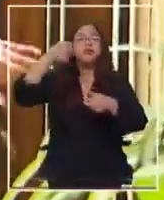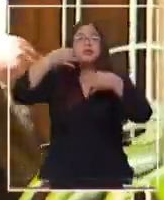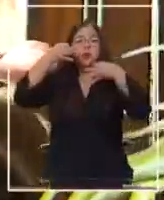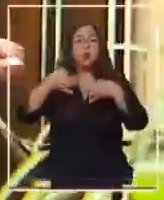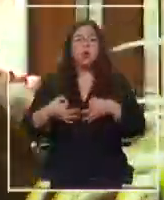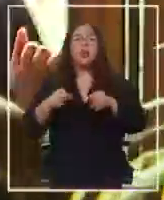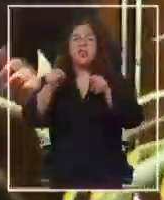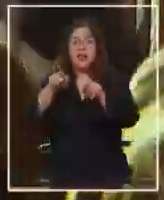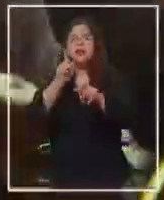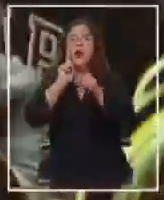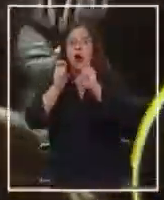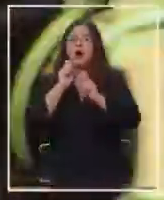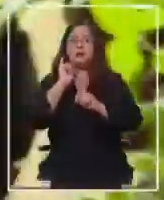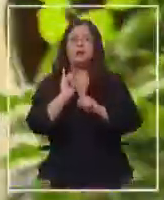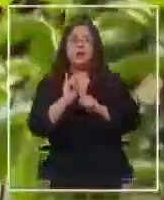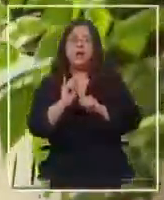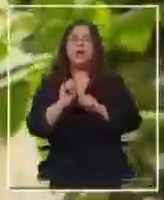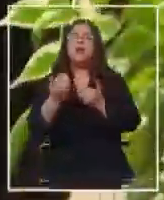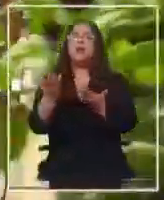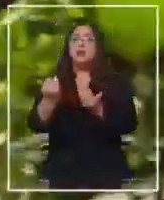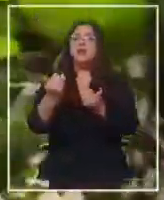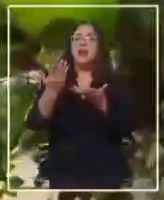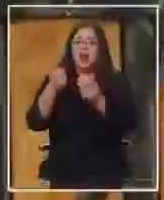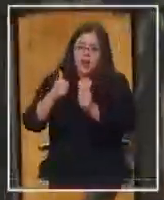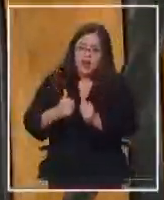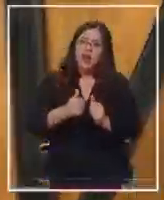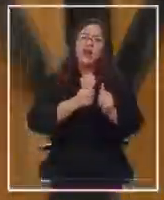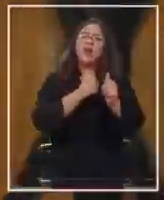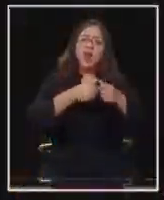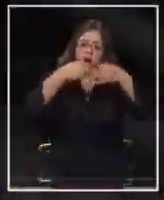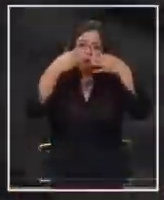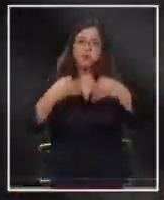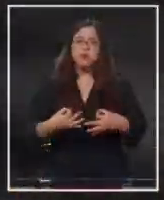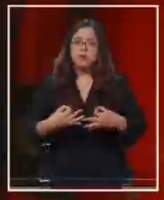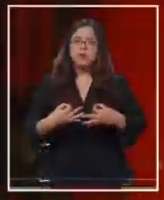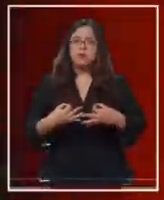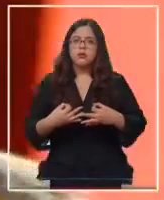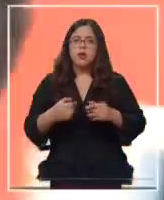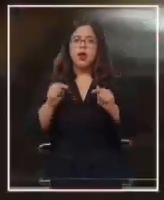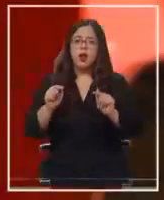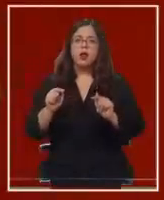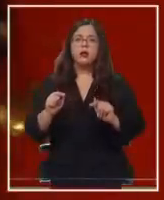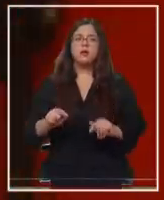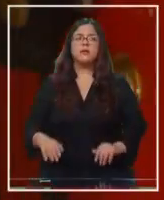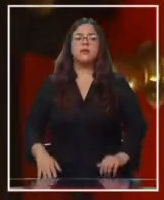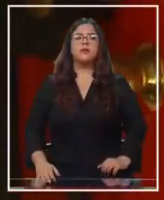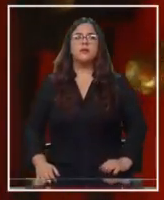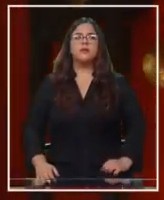son arriesgadas si no se cuenta con la guía o asesoría adecuada en la materia.